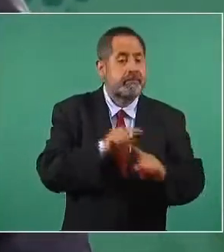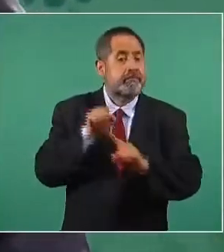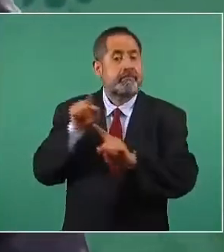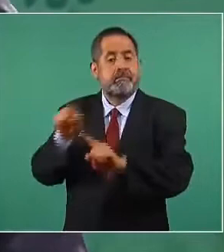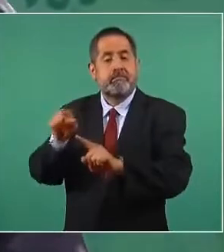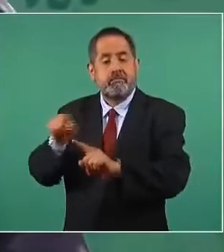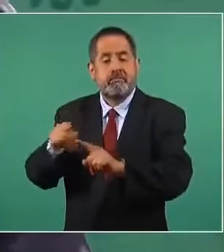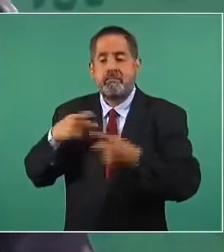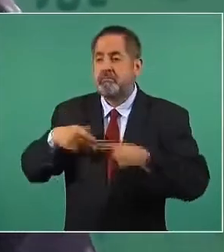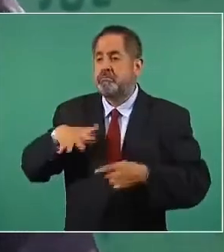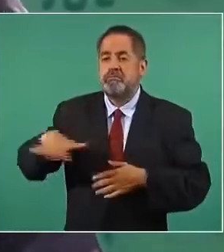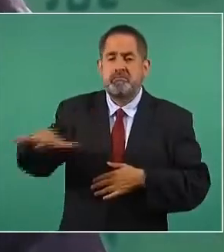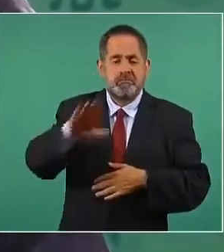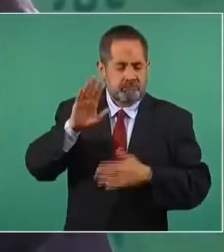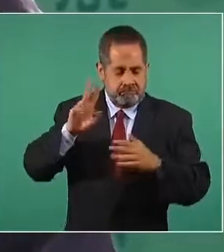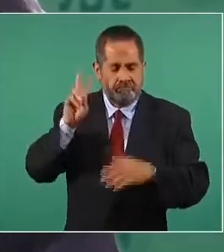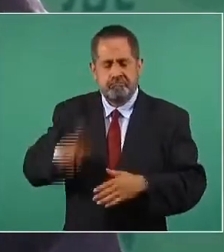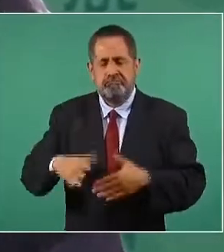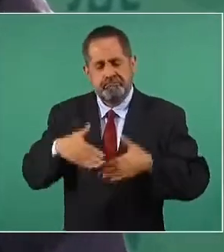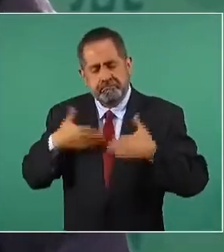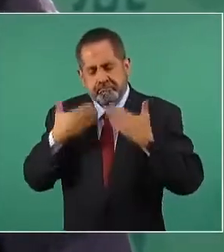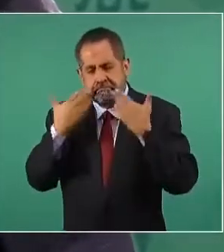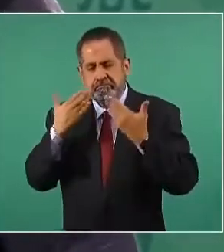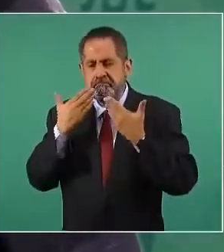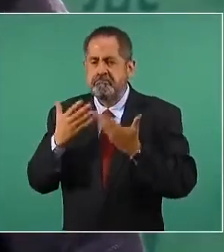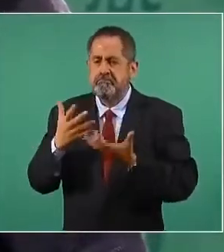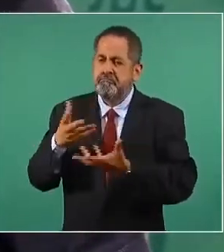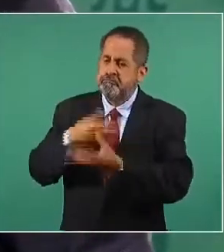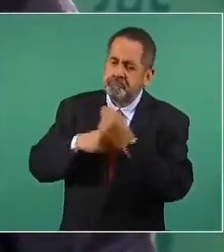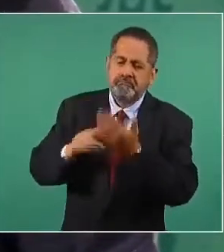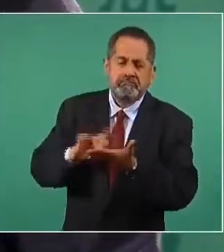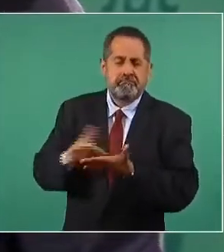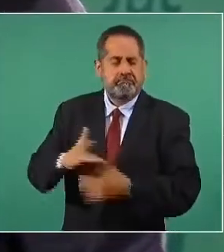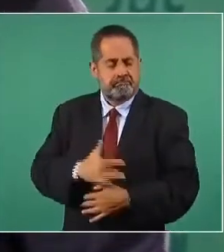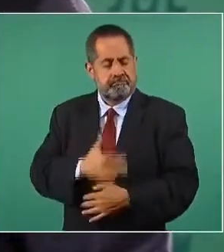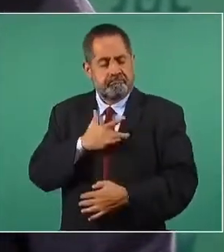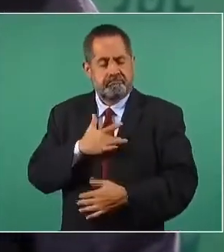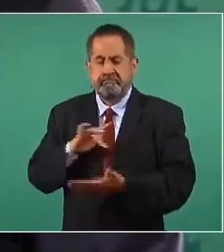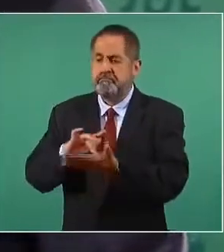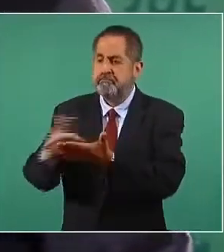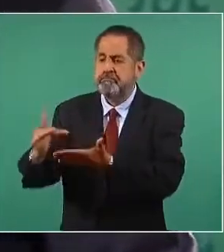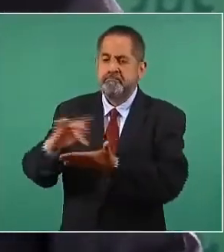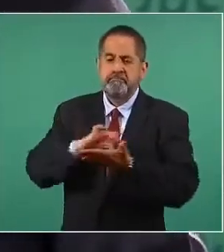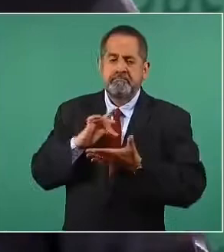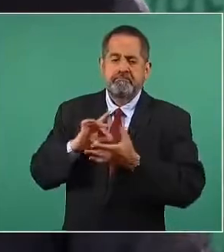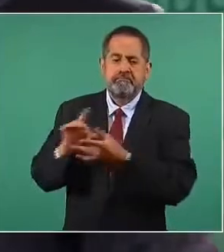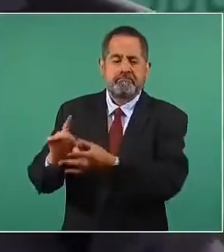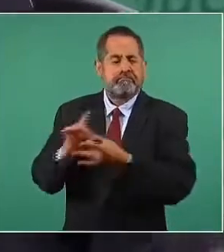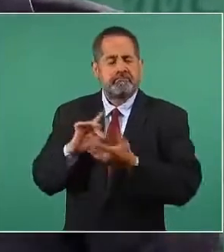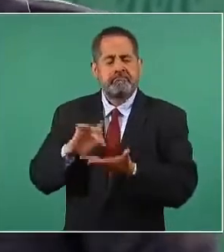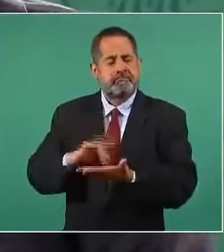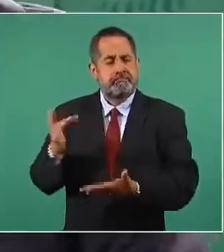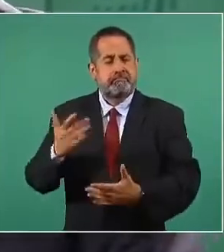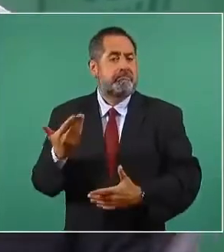es agradecido.